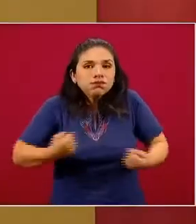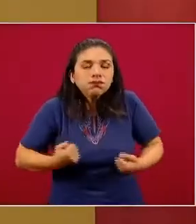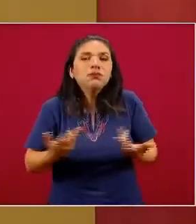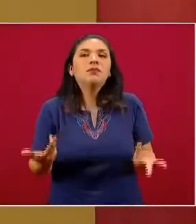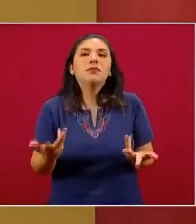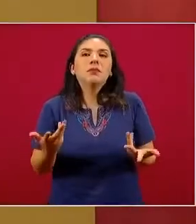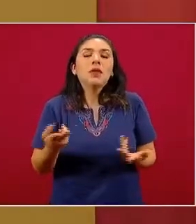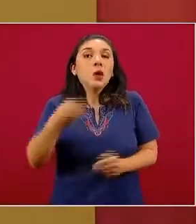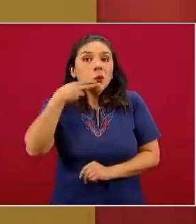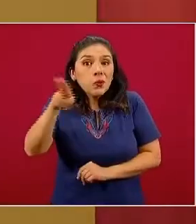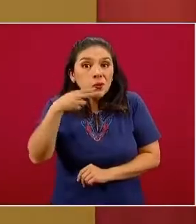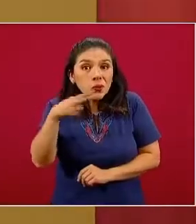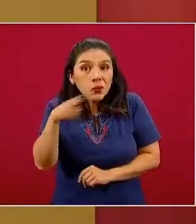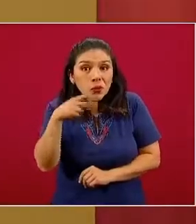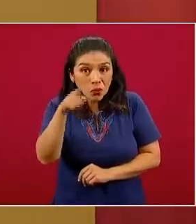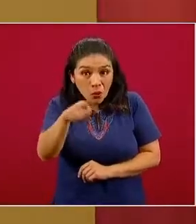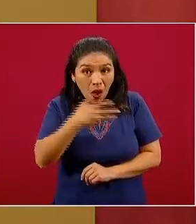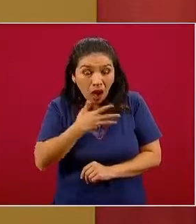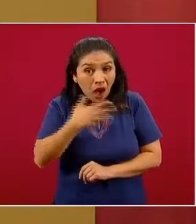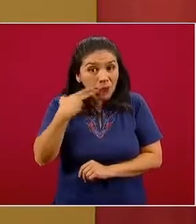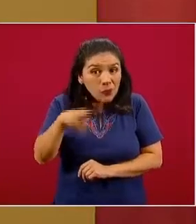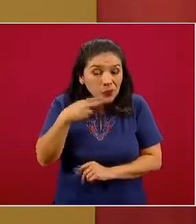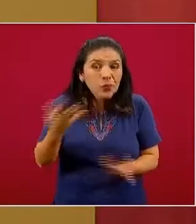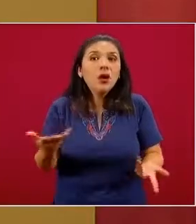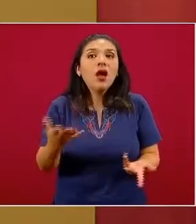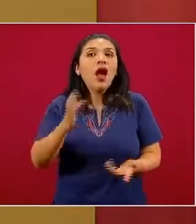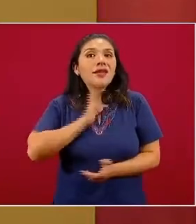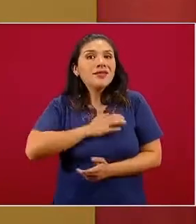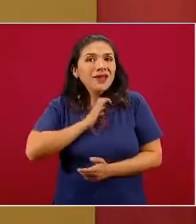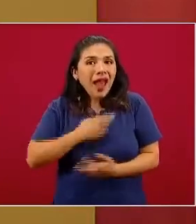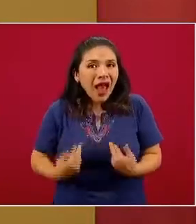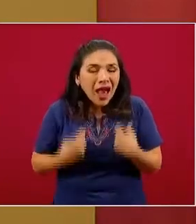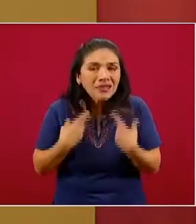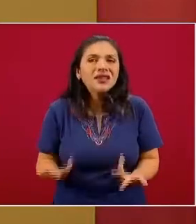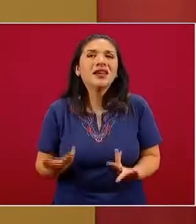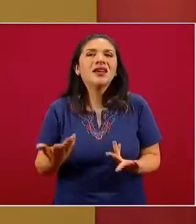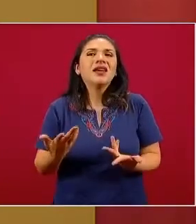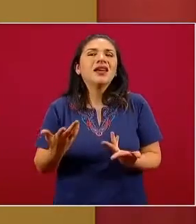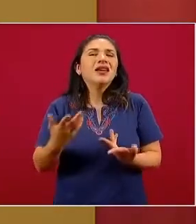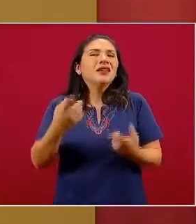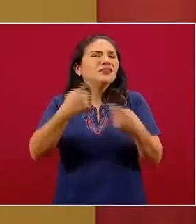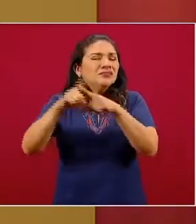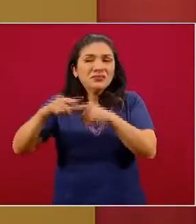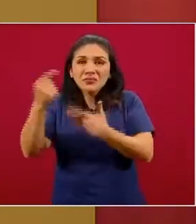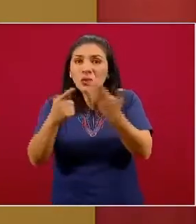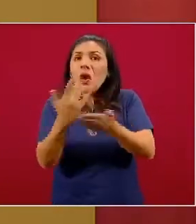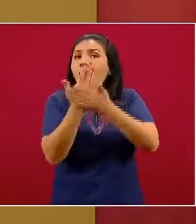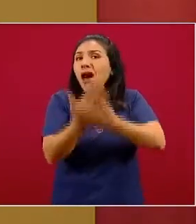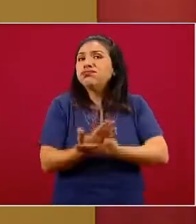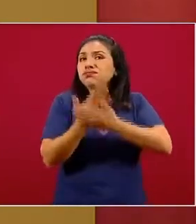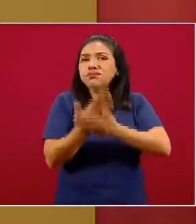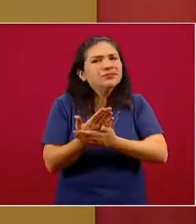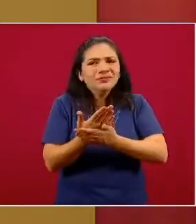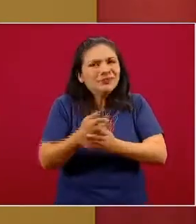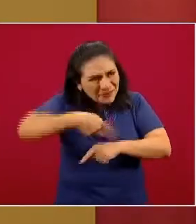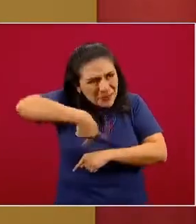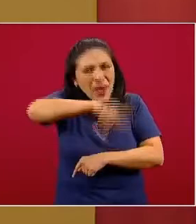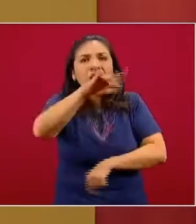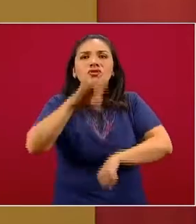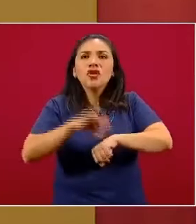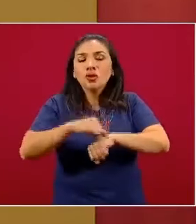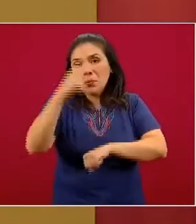obesidad, tabaquismo, usted fuma, cáncer, inmunosupresión, no se espere, por favor, vaya a que le